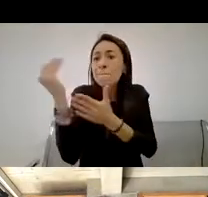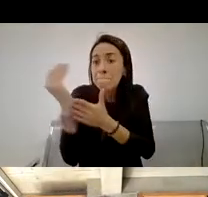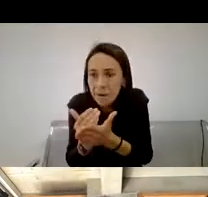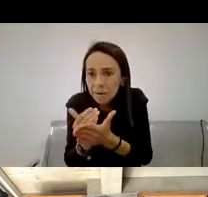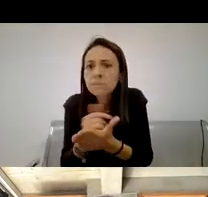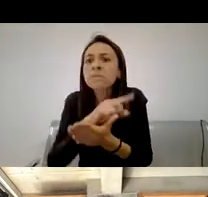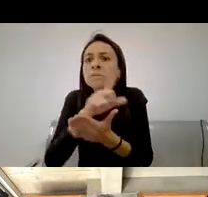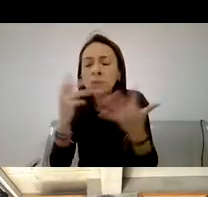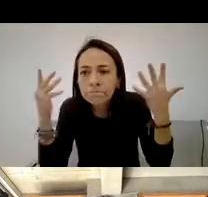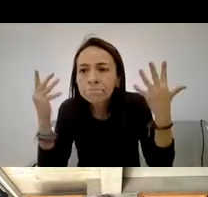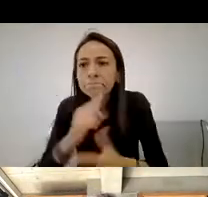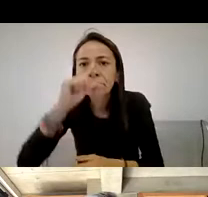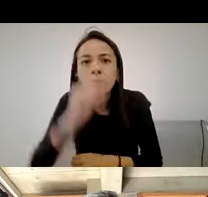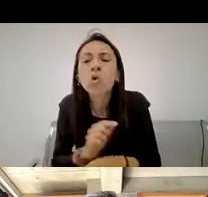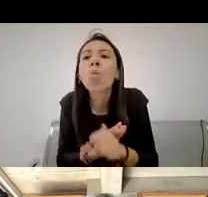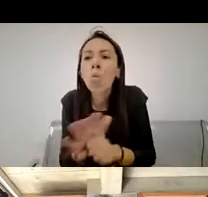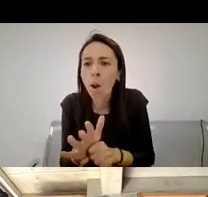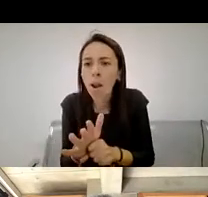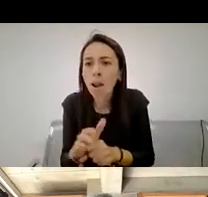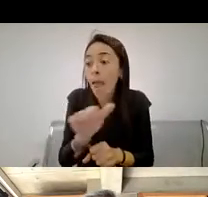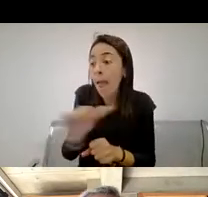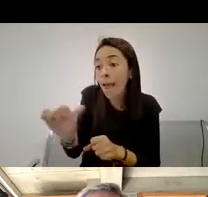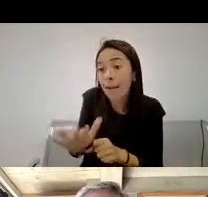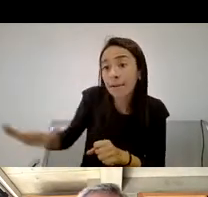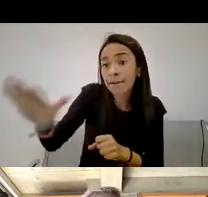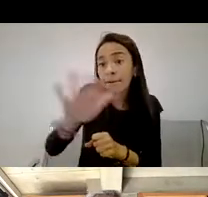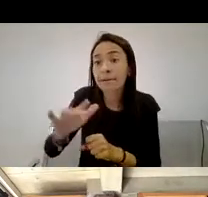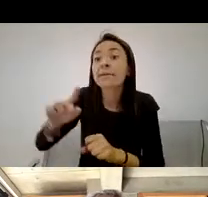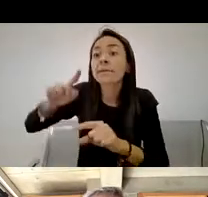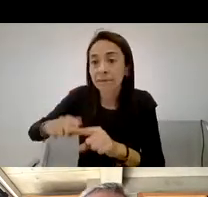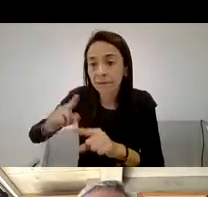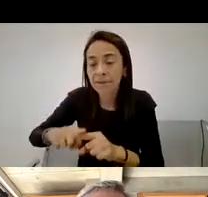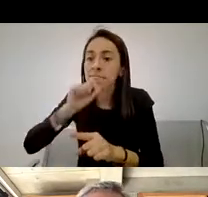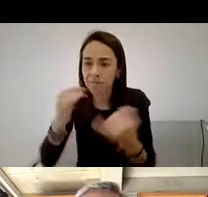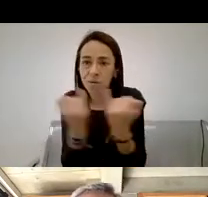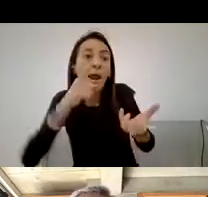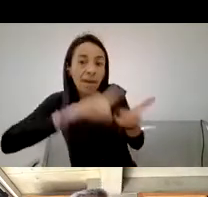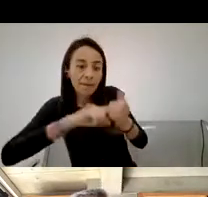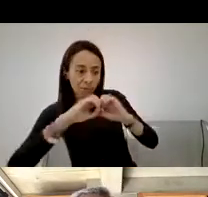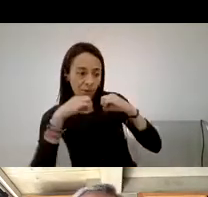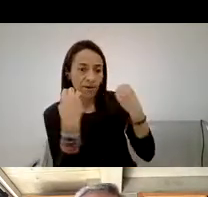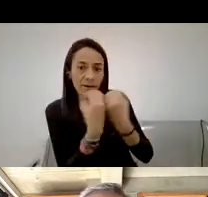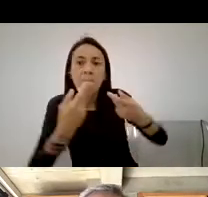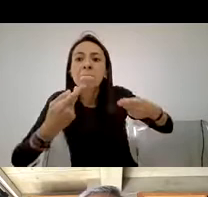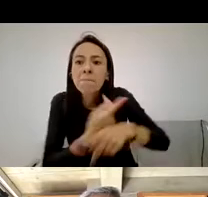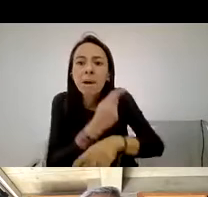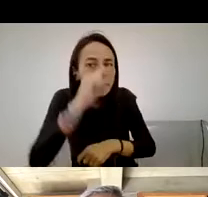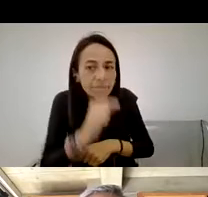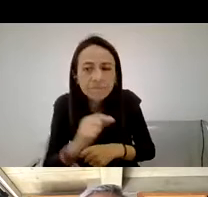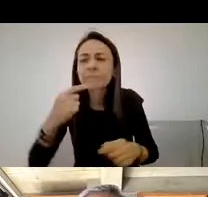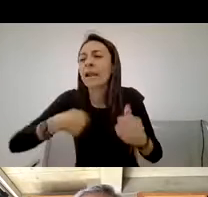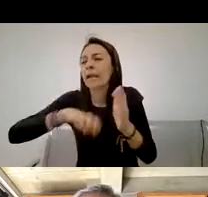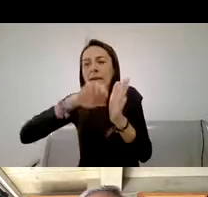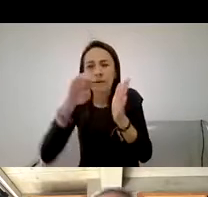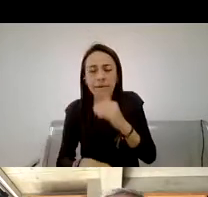sino cuál va a ser el impacto en particular para una organización. Si yo recibo menos donativos de